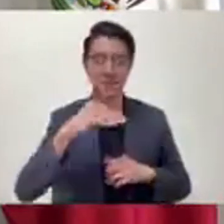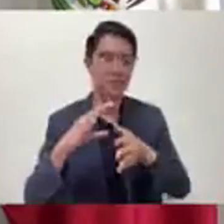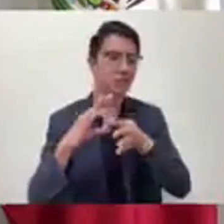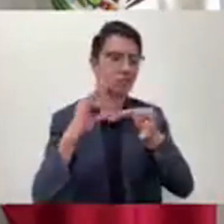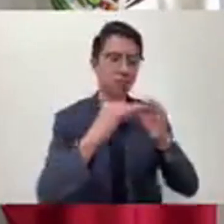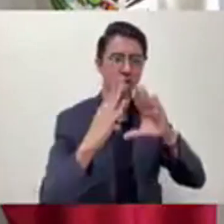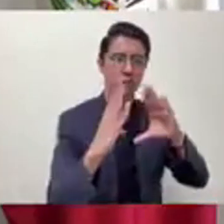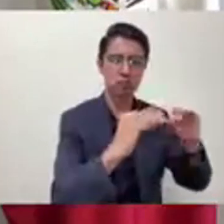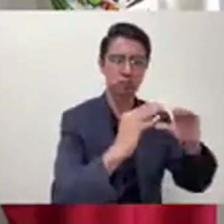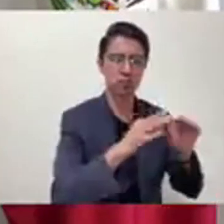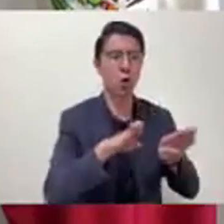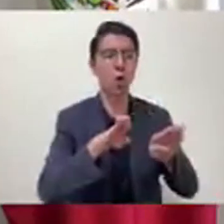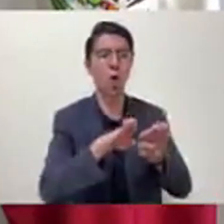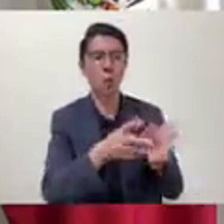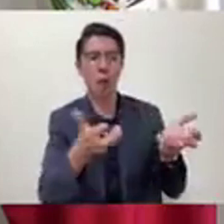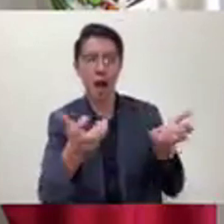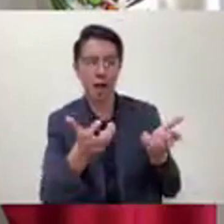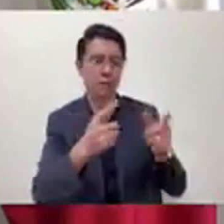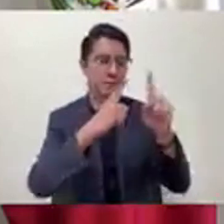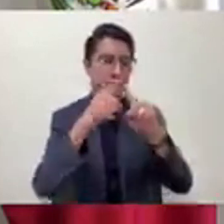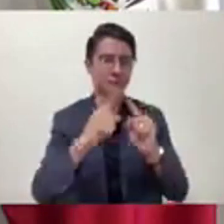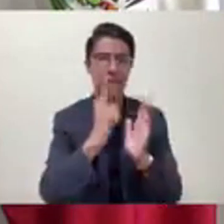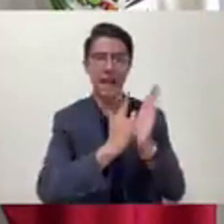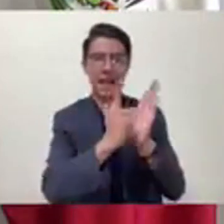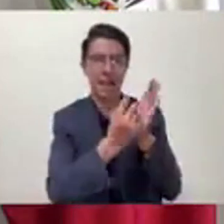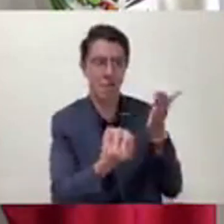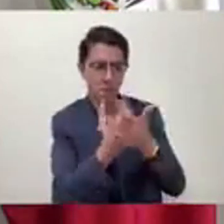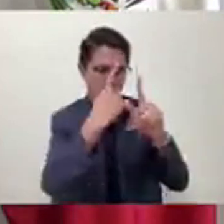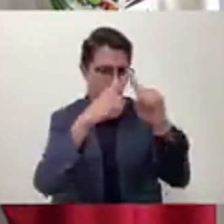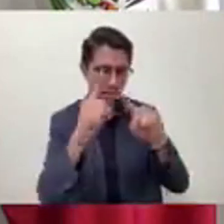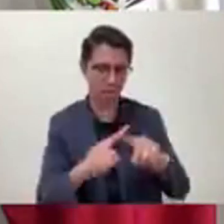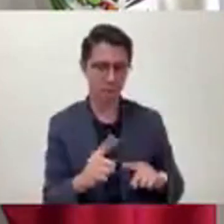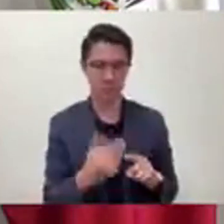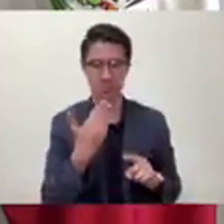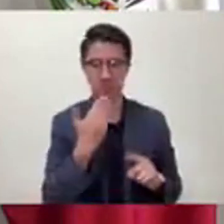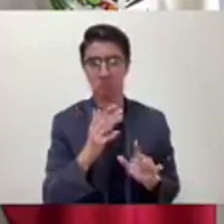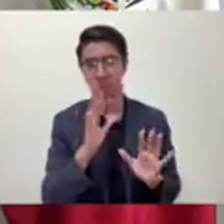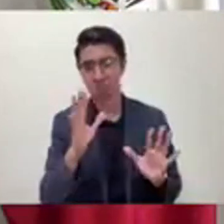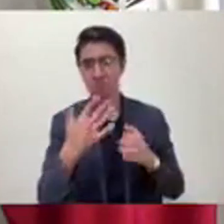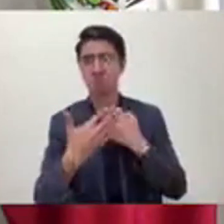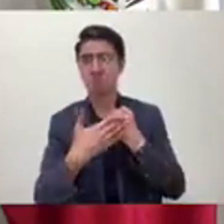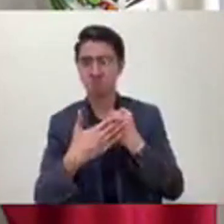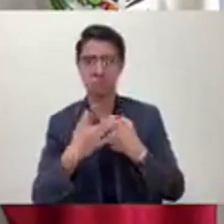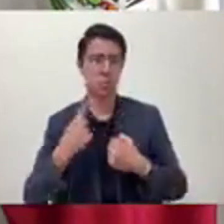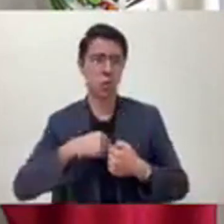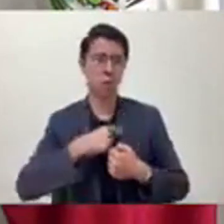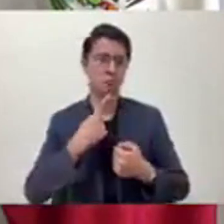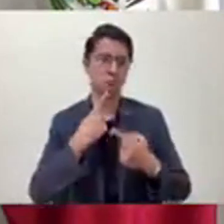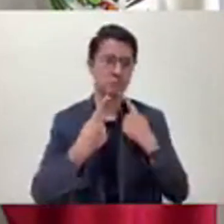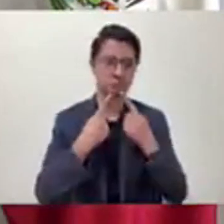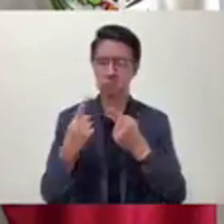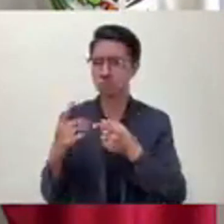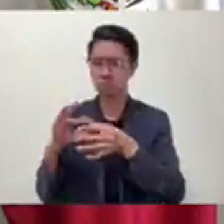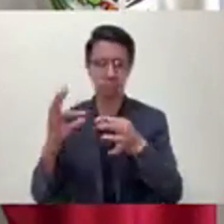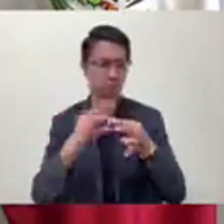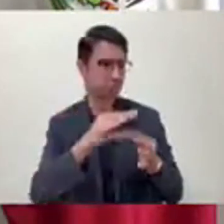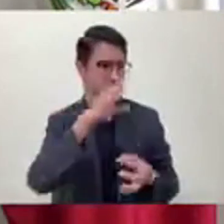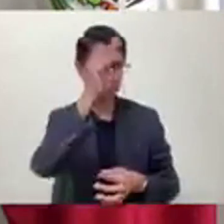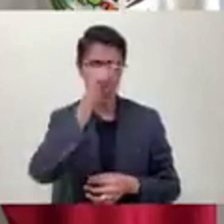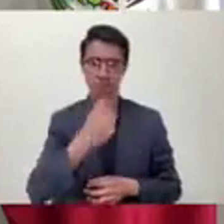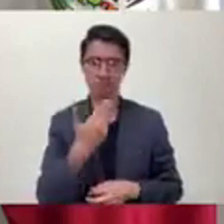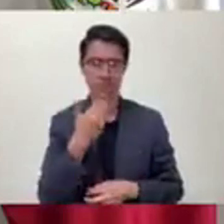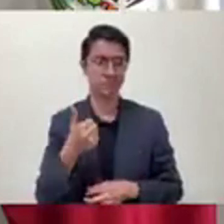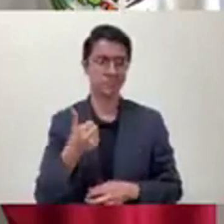eso solamente algo que se va a proyectar y y vamos a caminar respecto a tu siguiente cuestionamiento algo que me gustaría